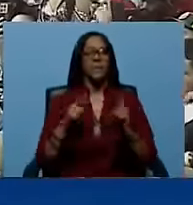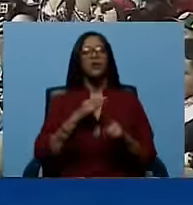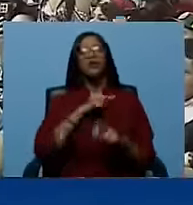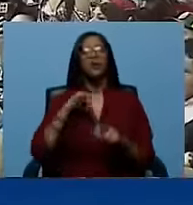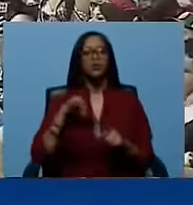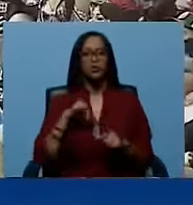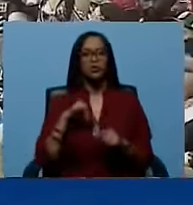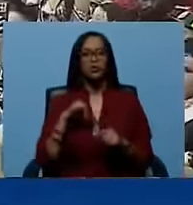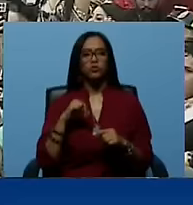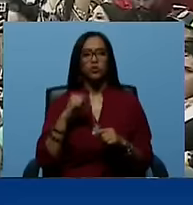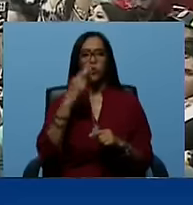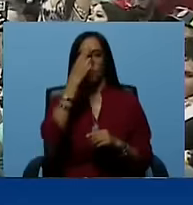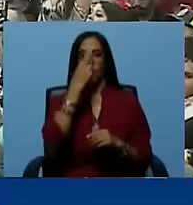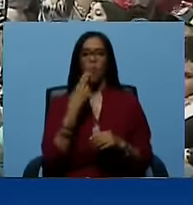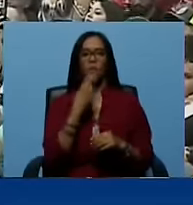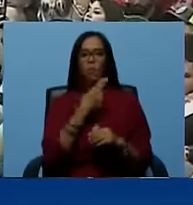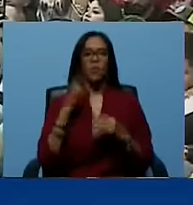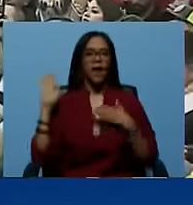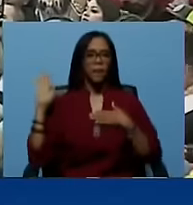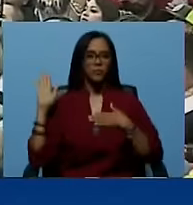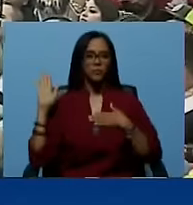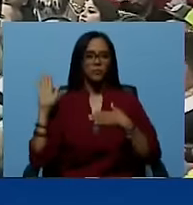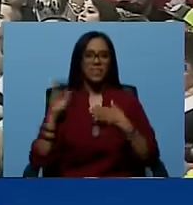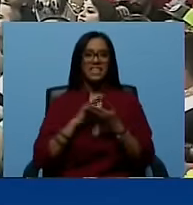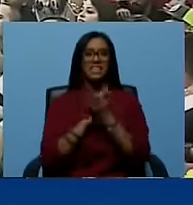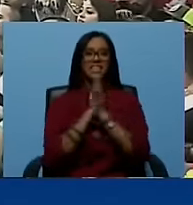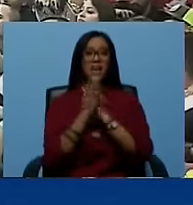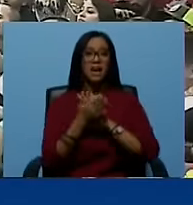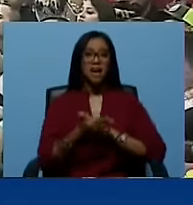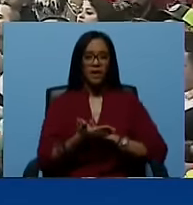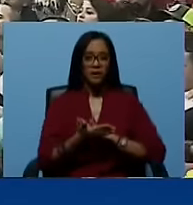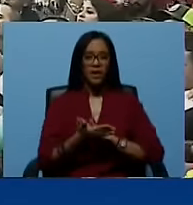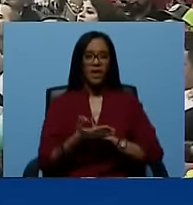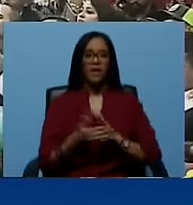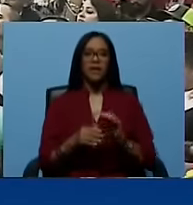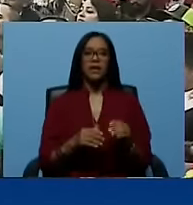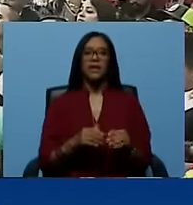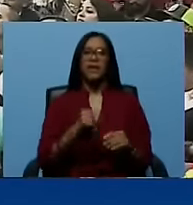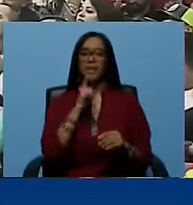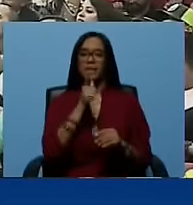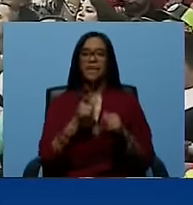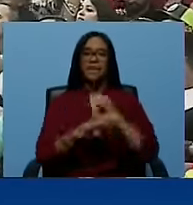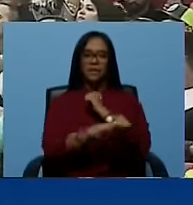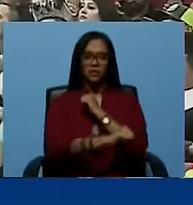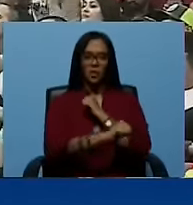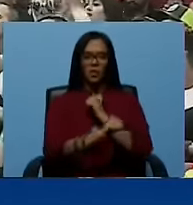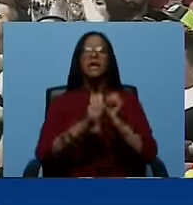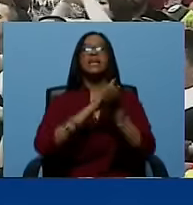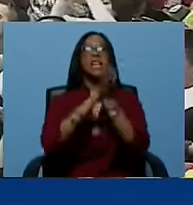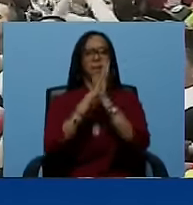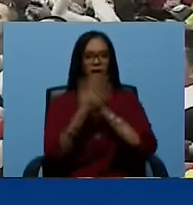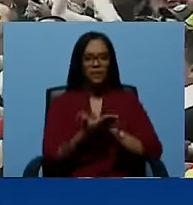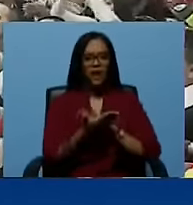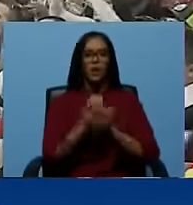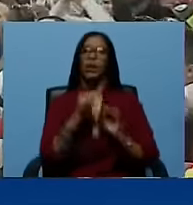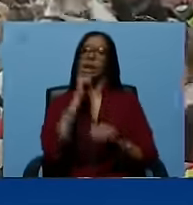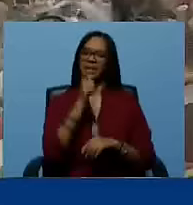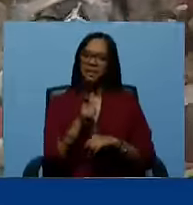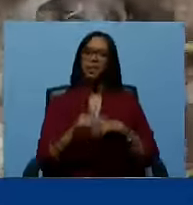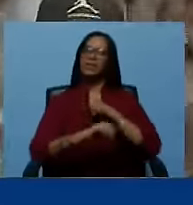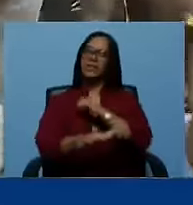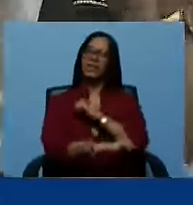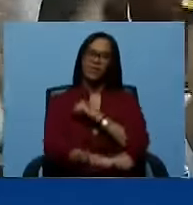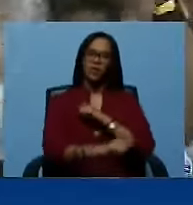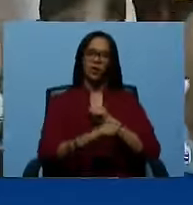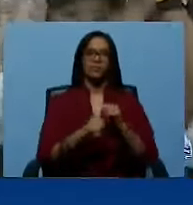juramos, se acabará el maleficio de la traición y hemos acabado con el maleficio de la